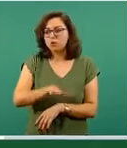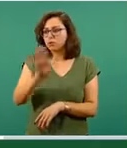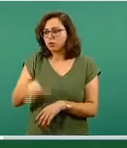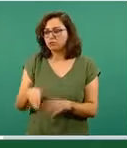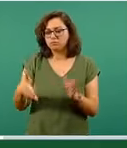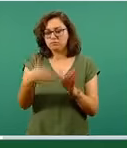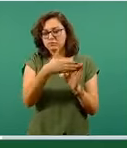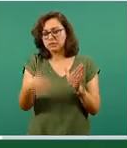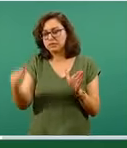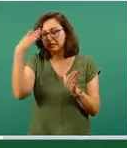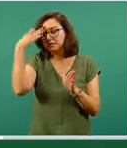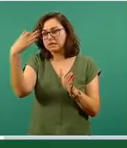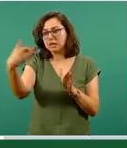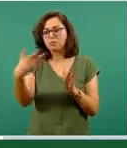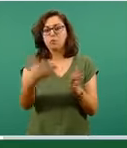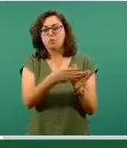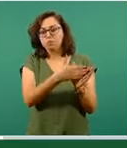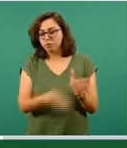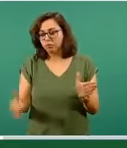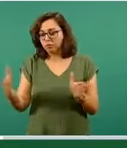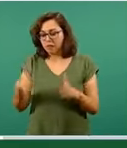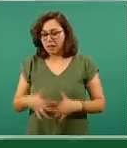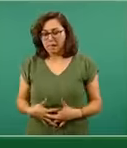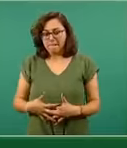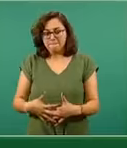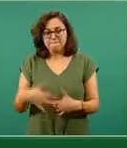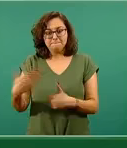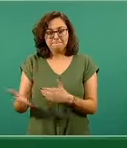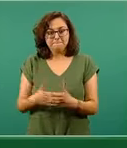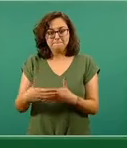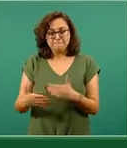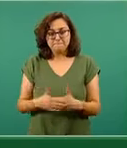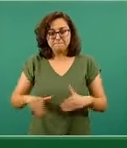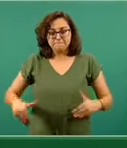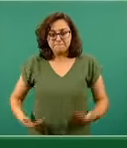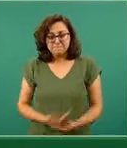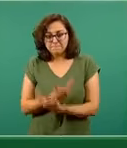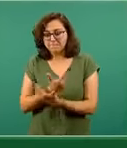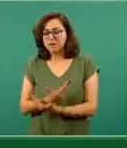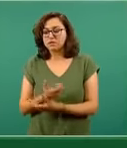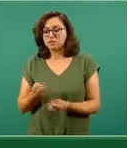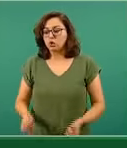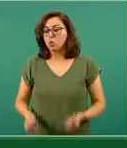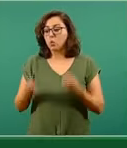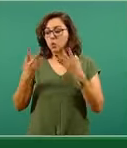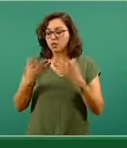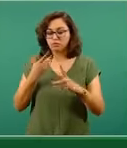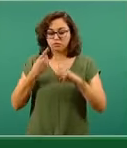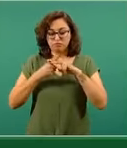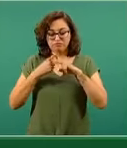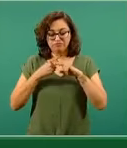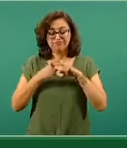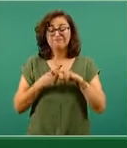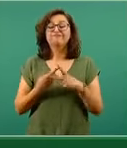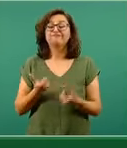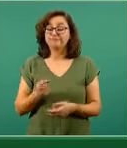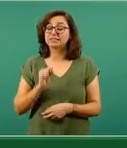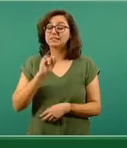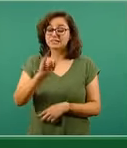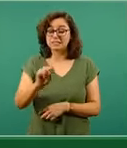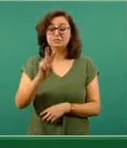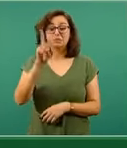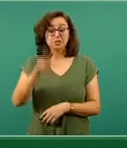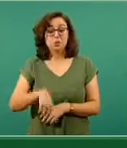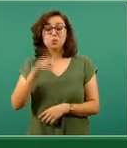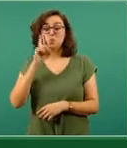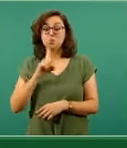periodo de embarazo y puerperio con respecto al número de nacimientos. y claramente